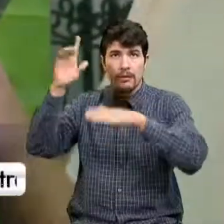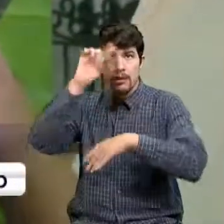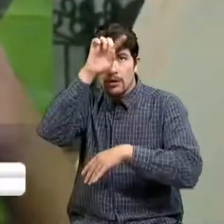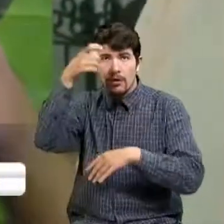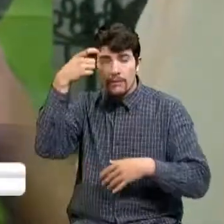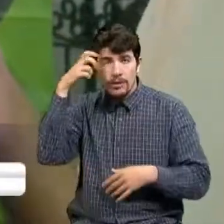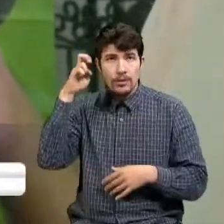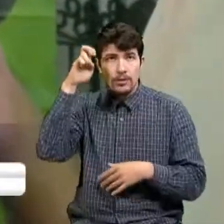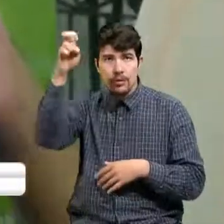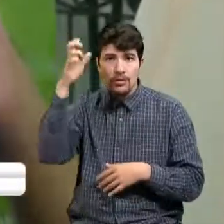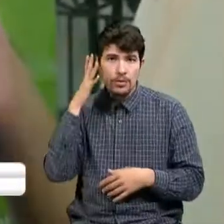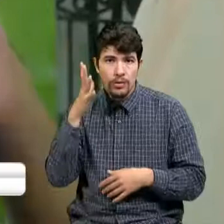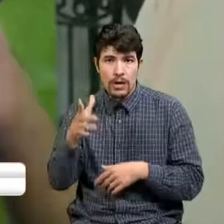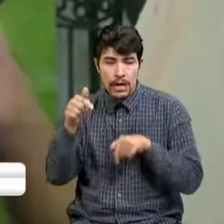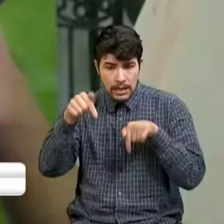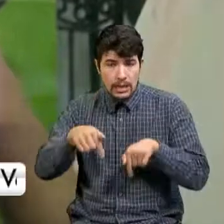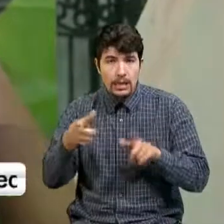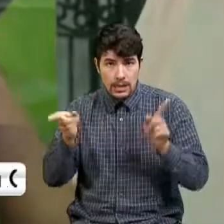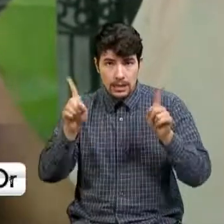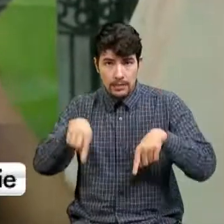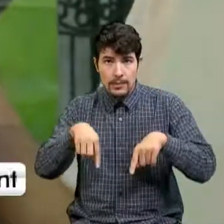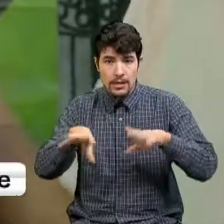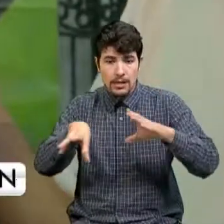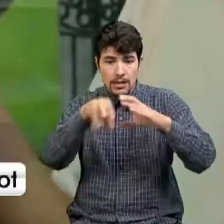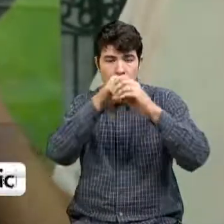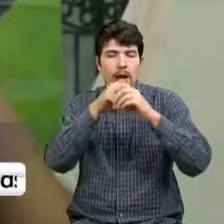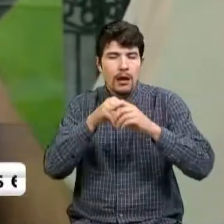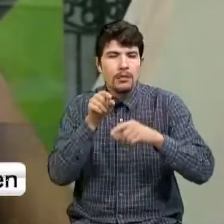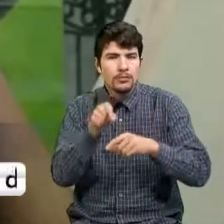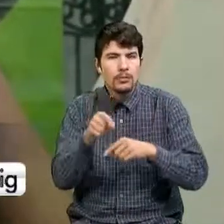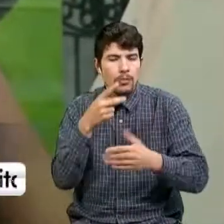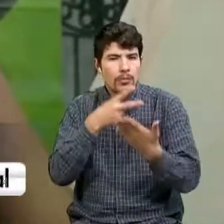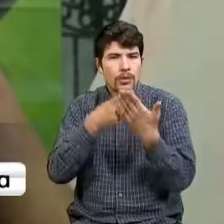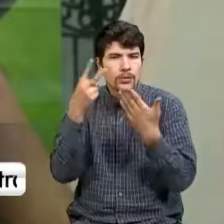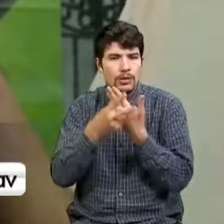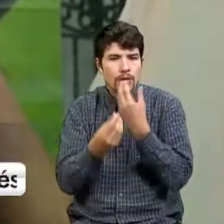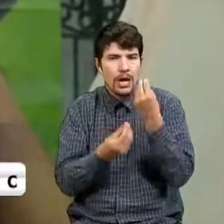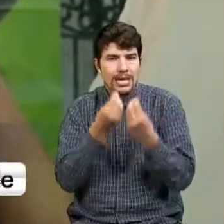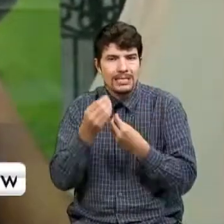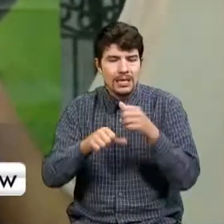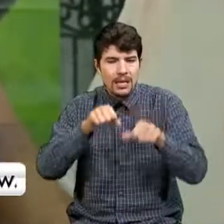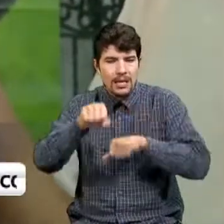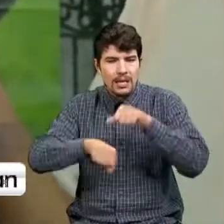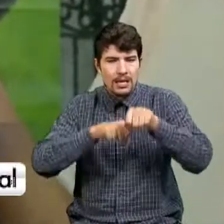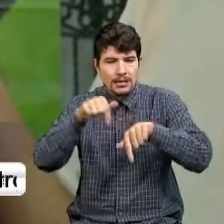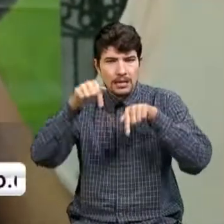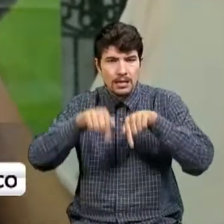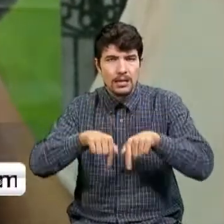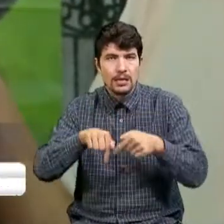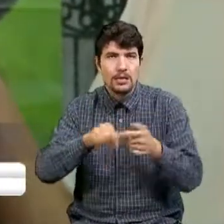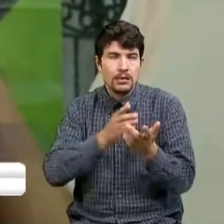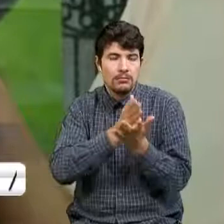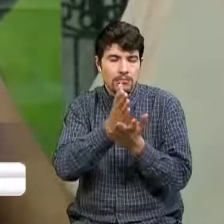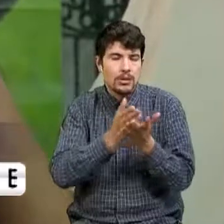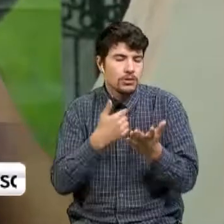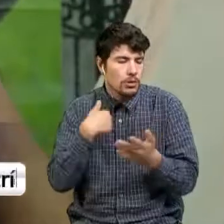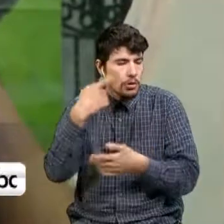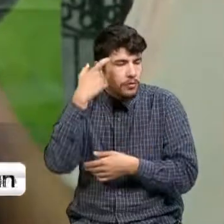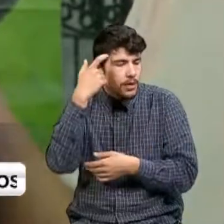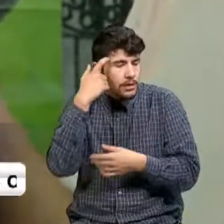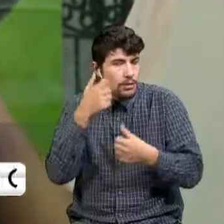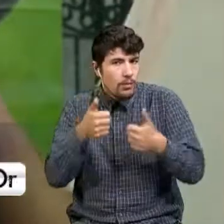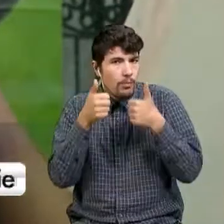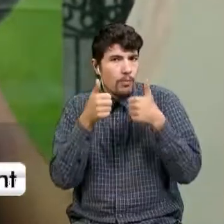y al canal tro por esta iniciativa de hacer esta clásica en carreteras del norte de santander yo pienso que es una buena oportunidad